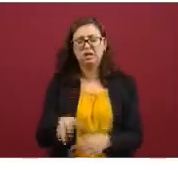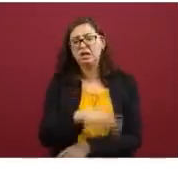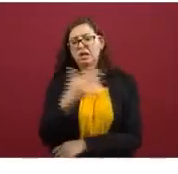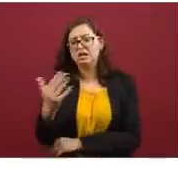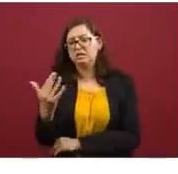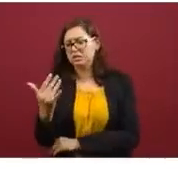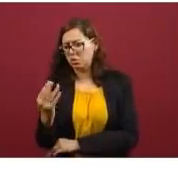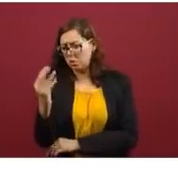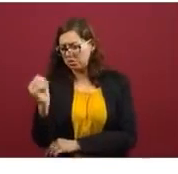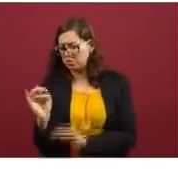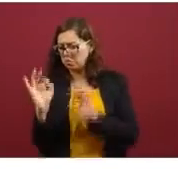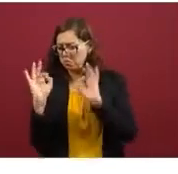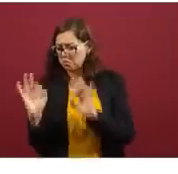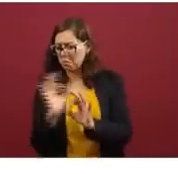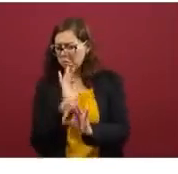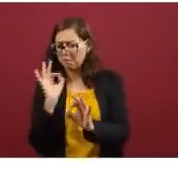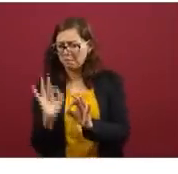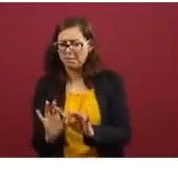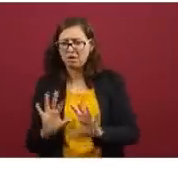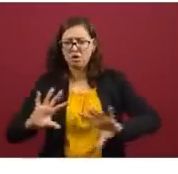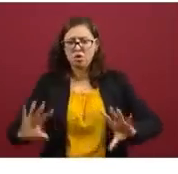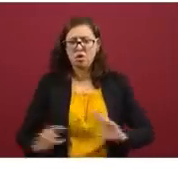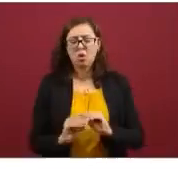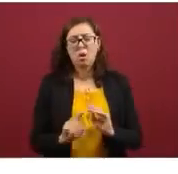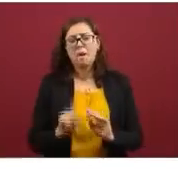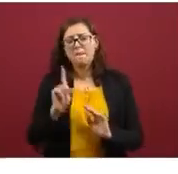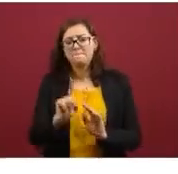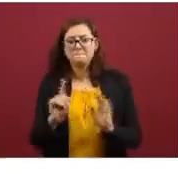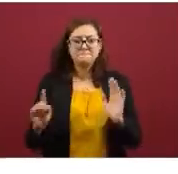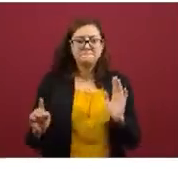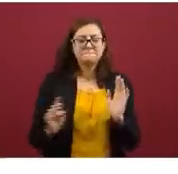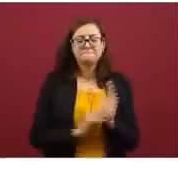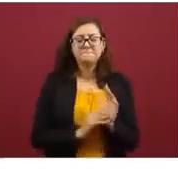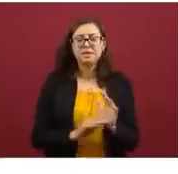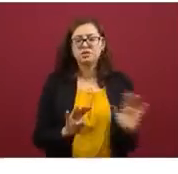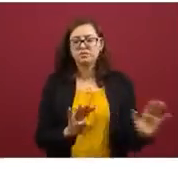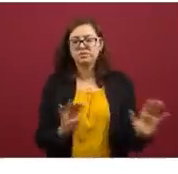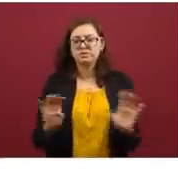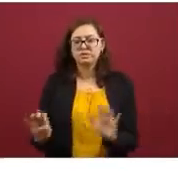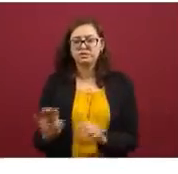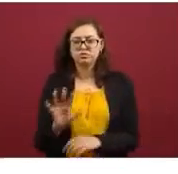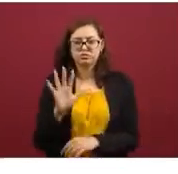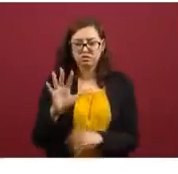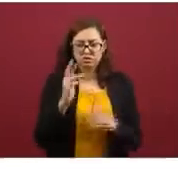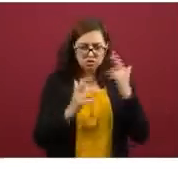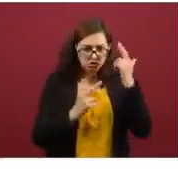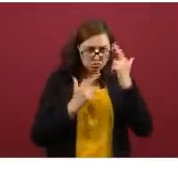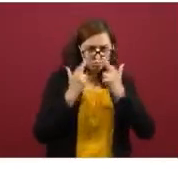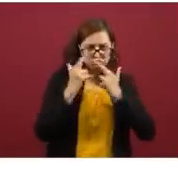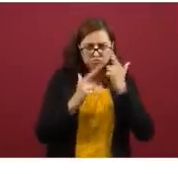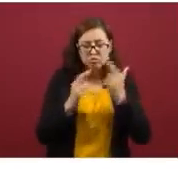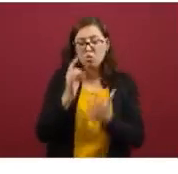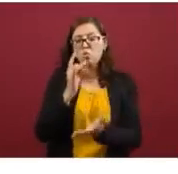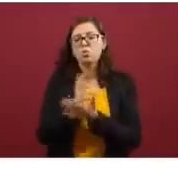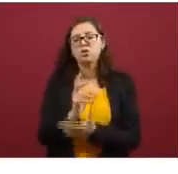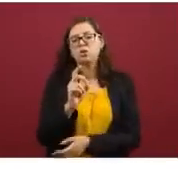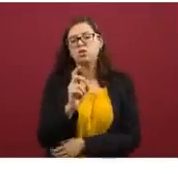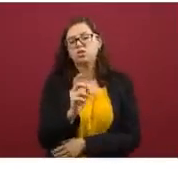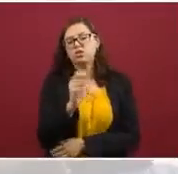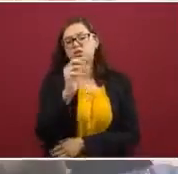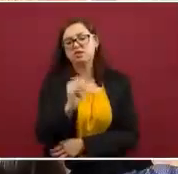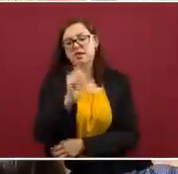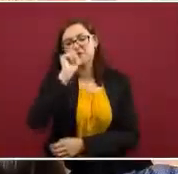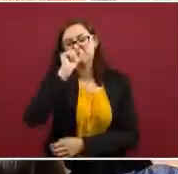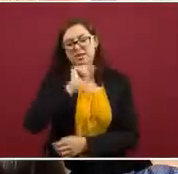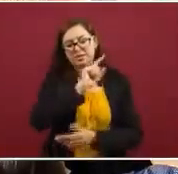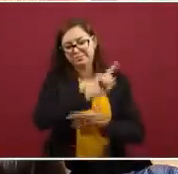tuvieron problemas, en total 1905 bombas manguera que se revisaron, 39 solamente bombas manguera